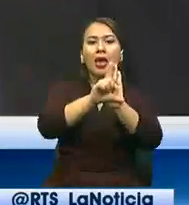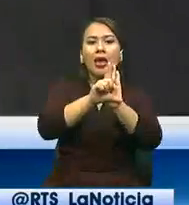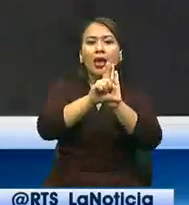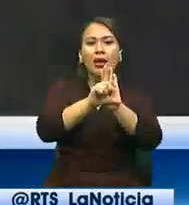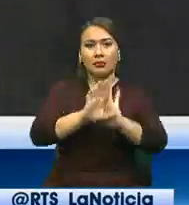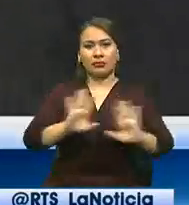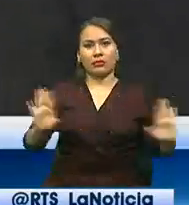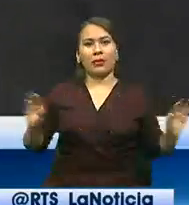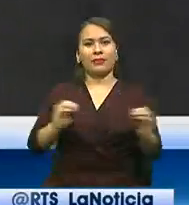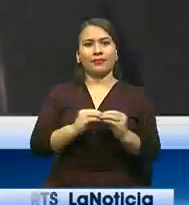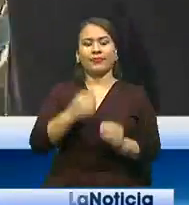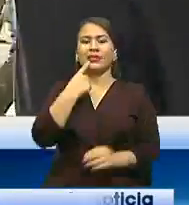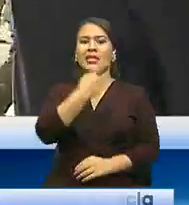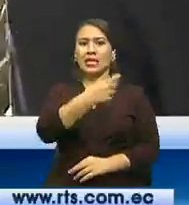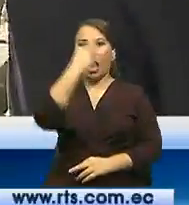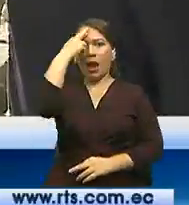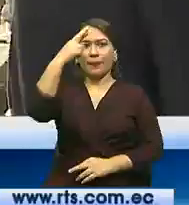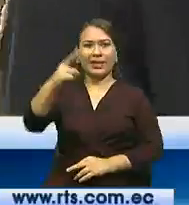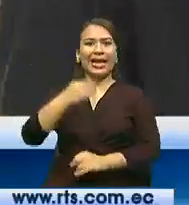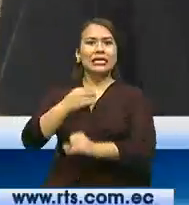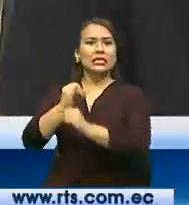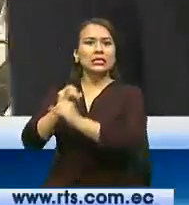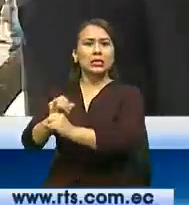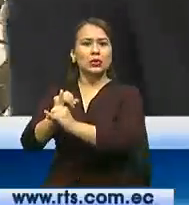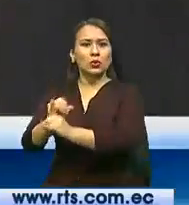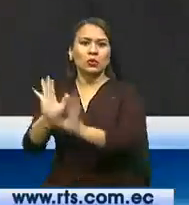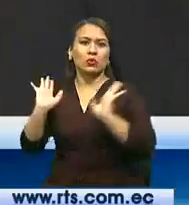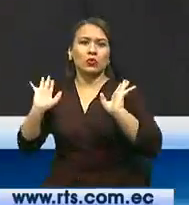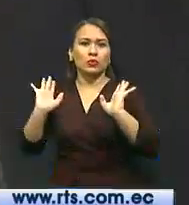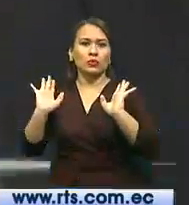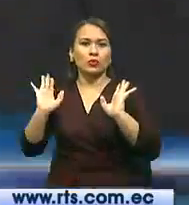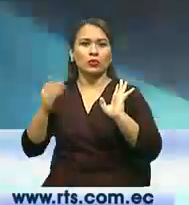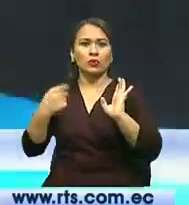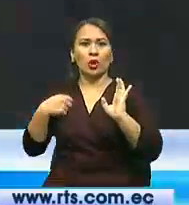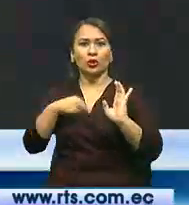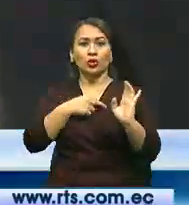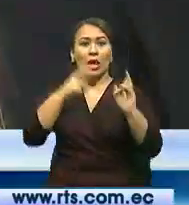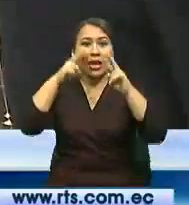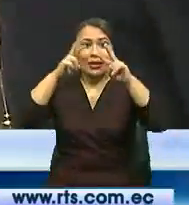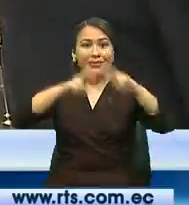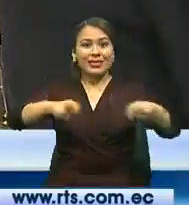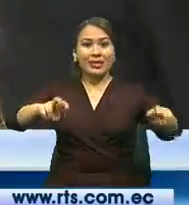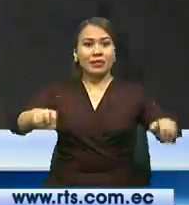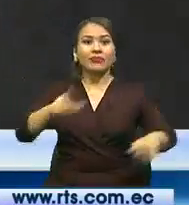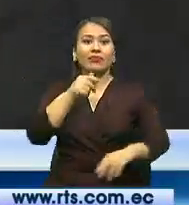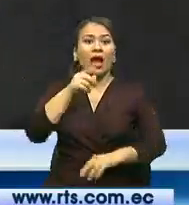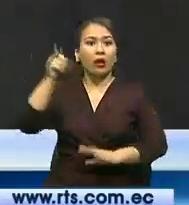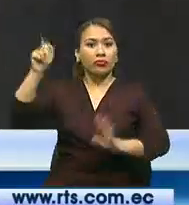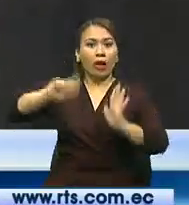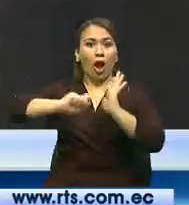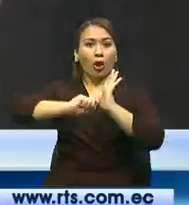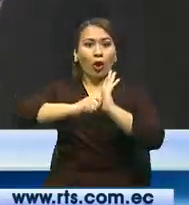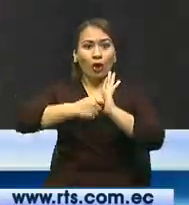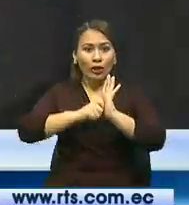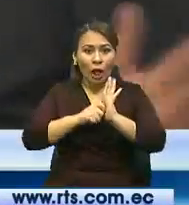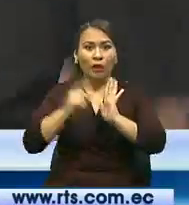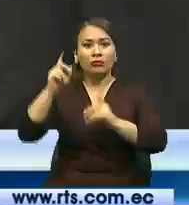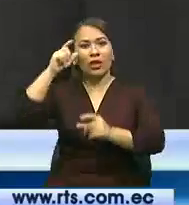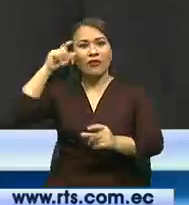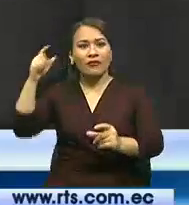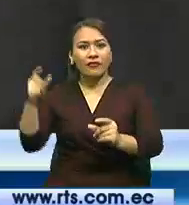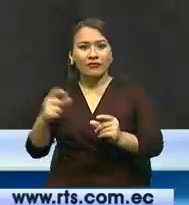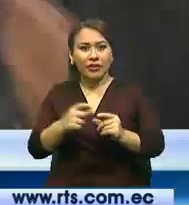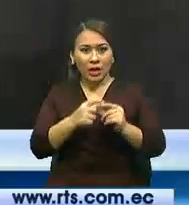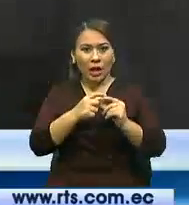la institucionalidad del país. Y realmente labores de investigación ejerce Contraloría y ejerce Fiscalía.